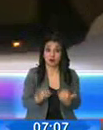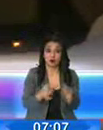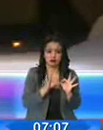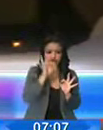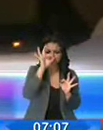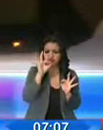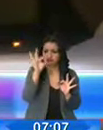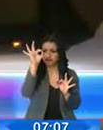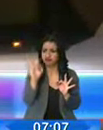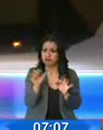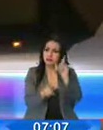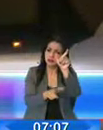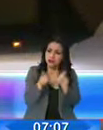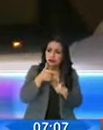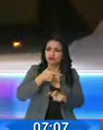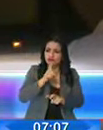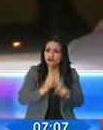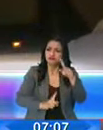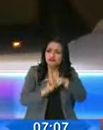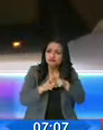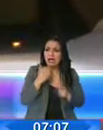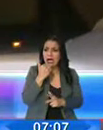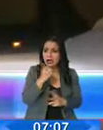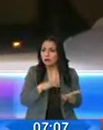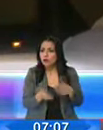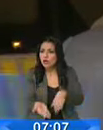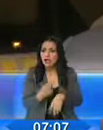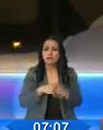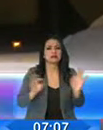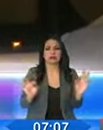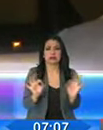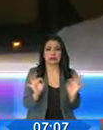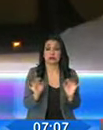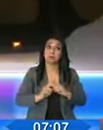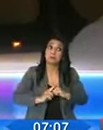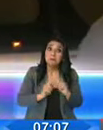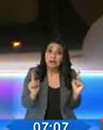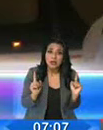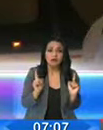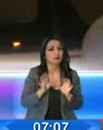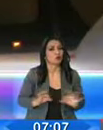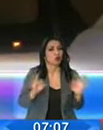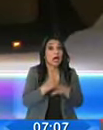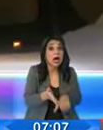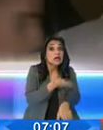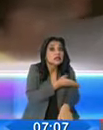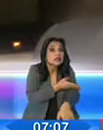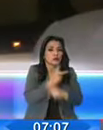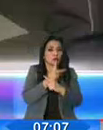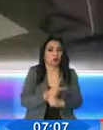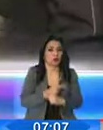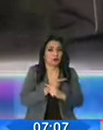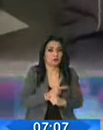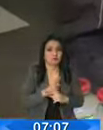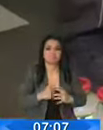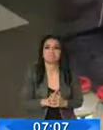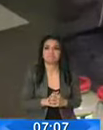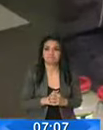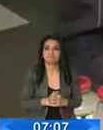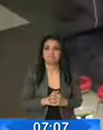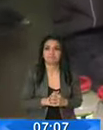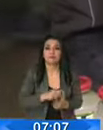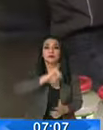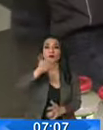de intoxicación por alcohol metílico y peor un muerto. Entonces lo que queremos nosotros es trabajar en prevención. Como dato histórico, en julio